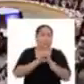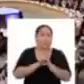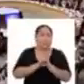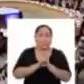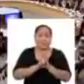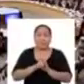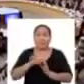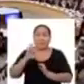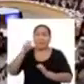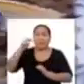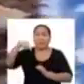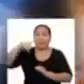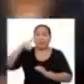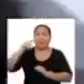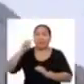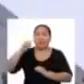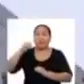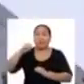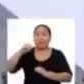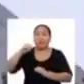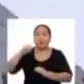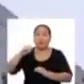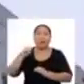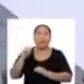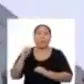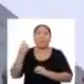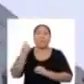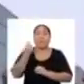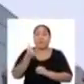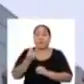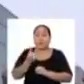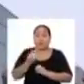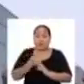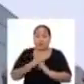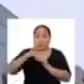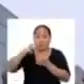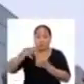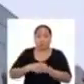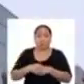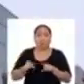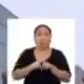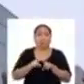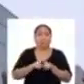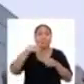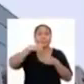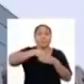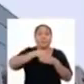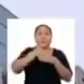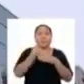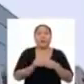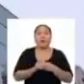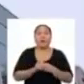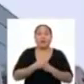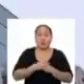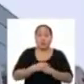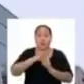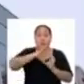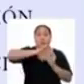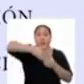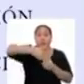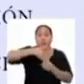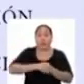el Fondo Monetario Internacional, está el Banco Mundial, que financia proyectos en los países menos